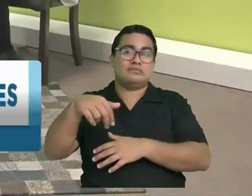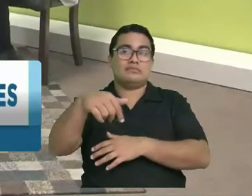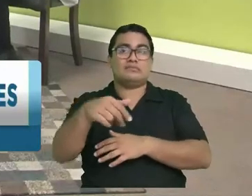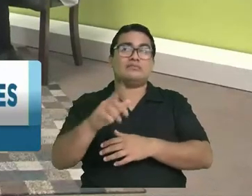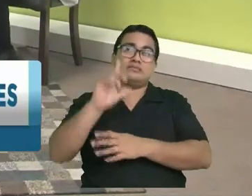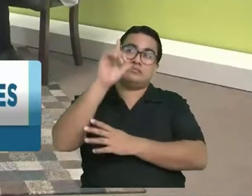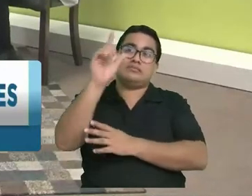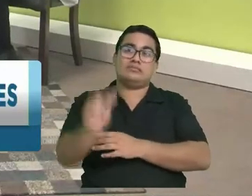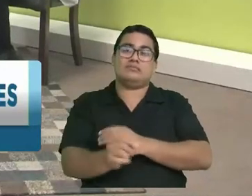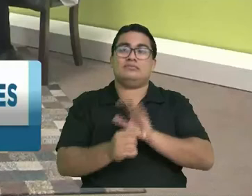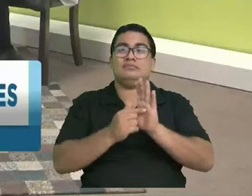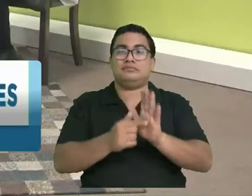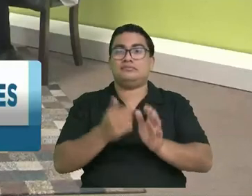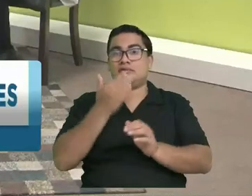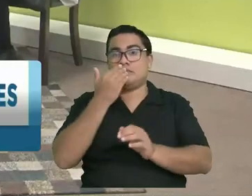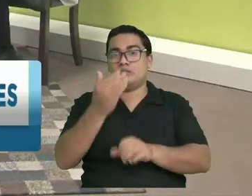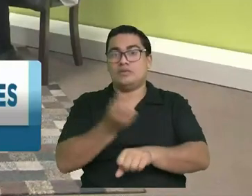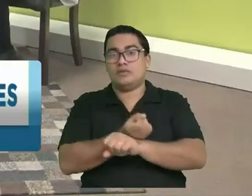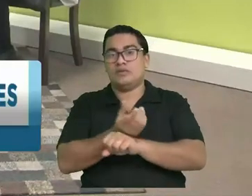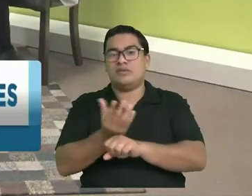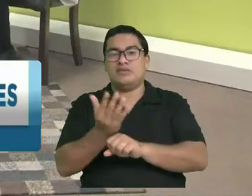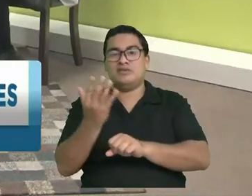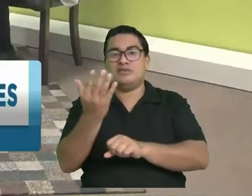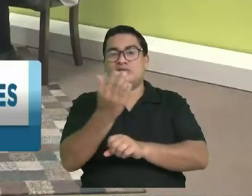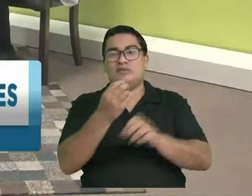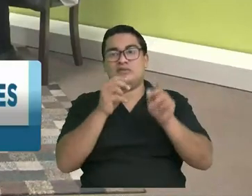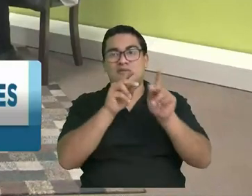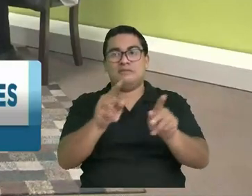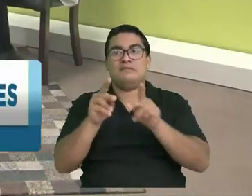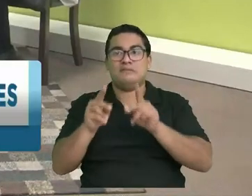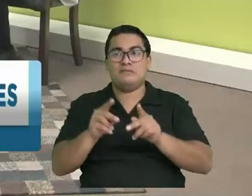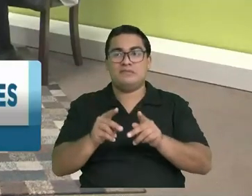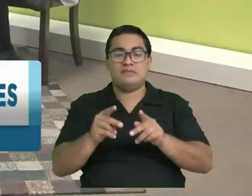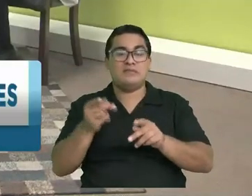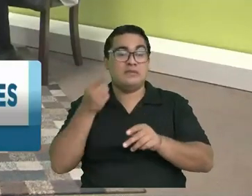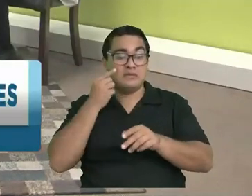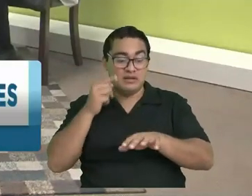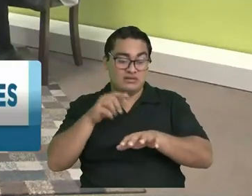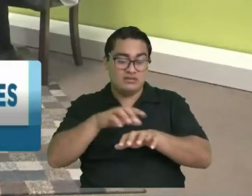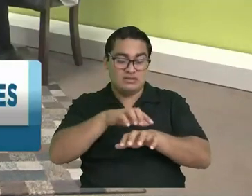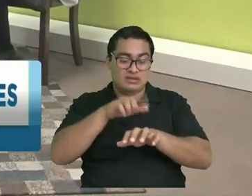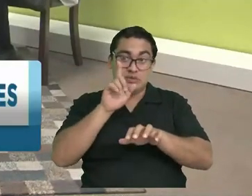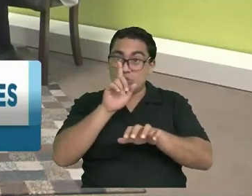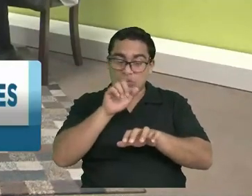ya no caminaría, ya no la puede. Por eso un buen consejo que toda persona que empiece a ver una deformidad